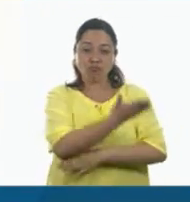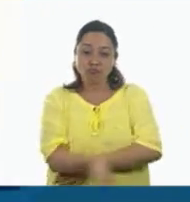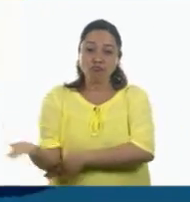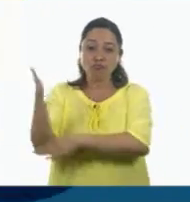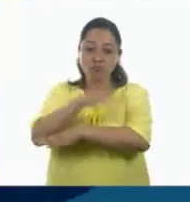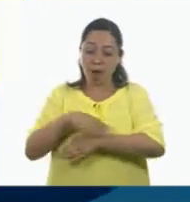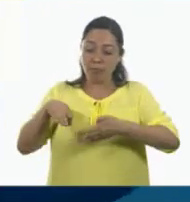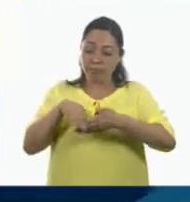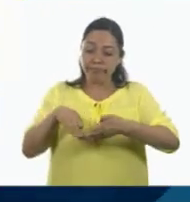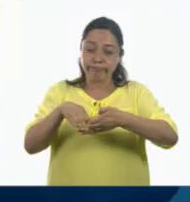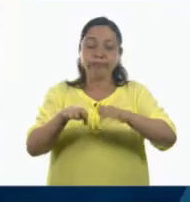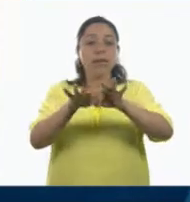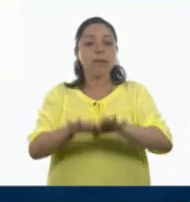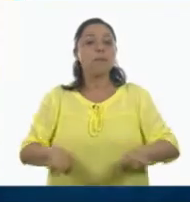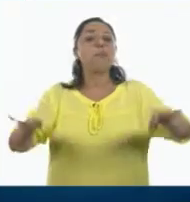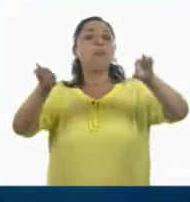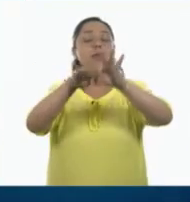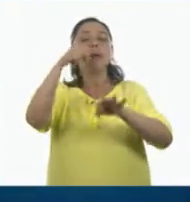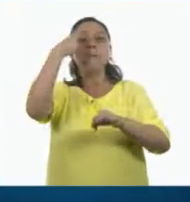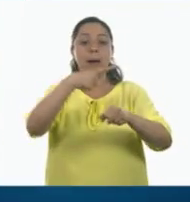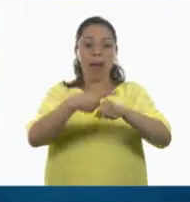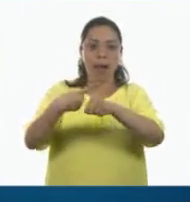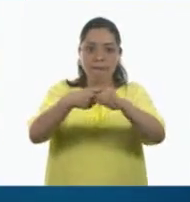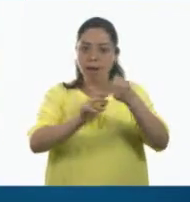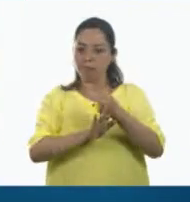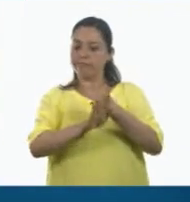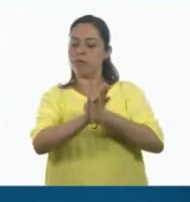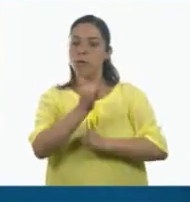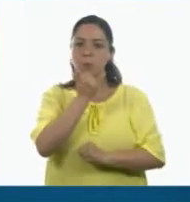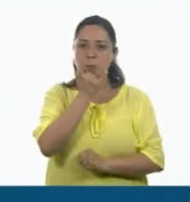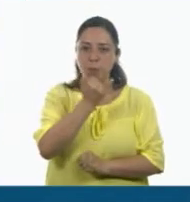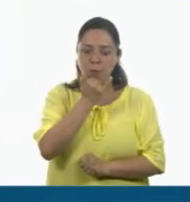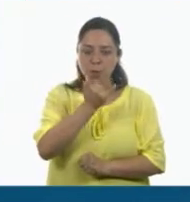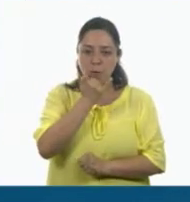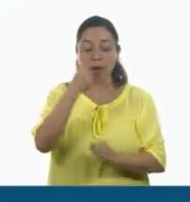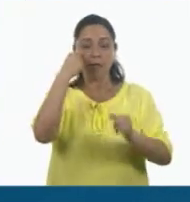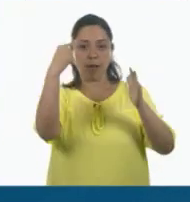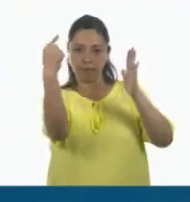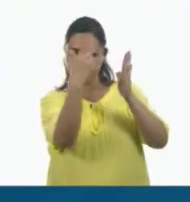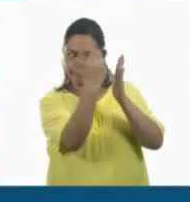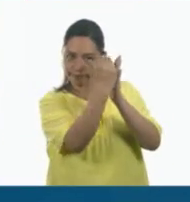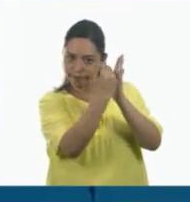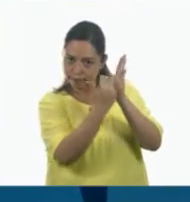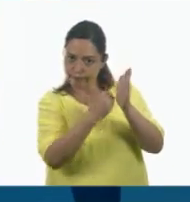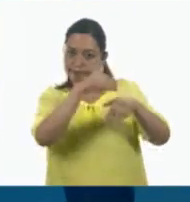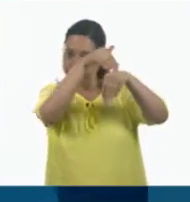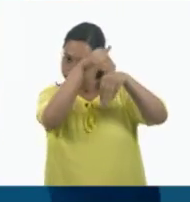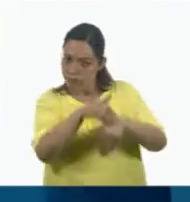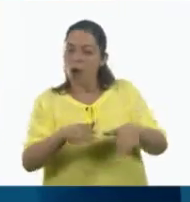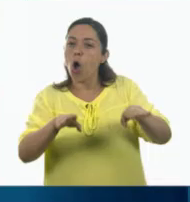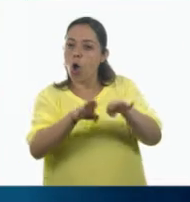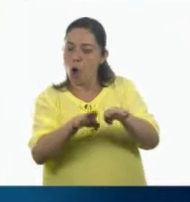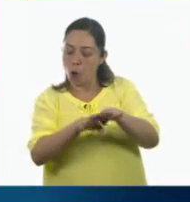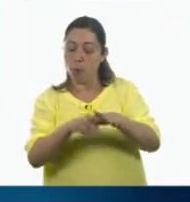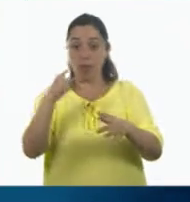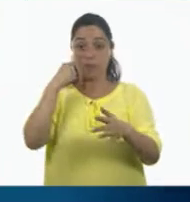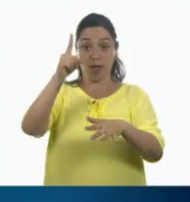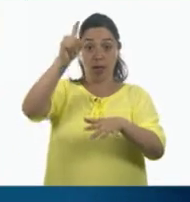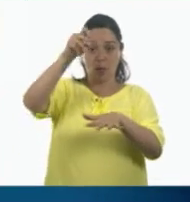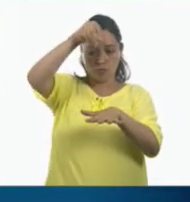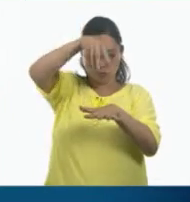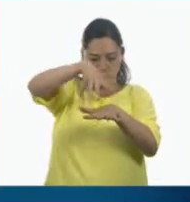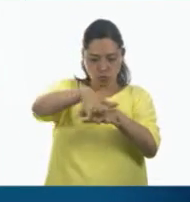importante para prevenir cualquier enfermedad. Sigue estos pasos para hacerlo correctamente. Moja tus